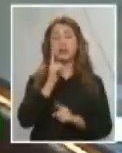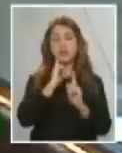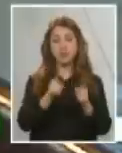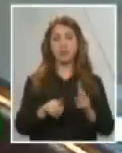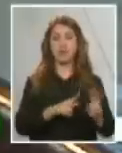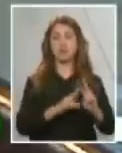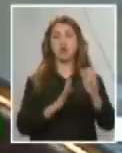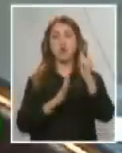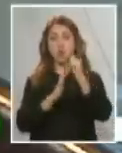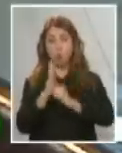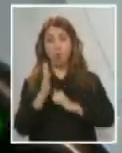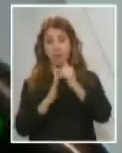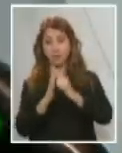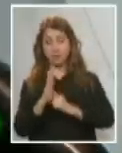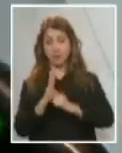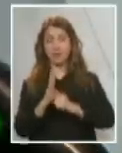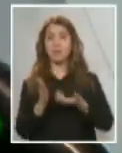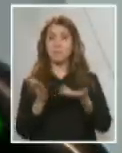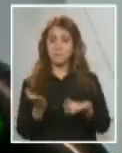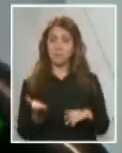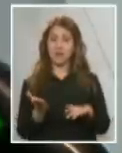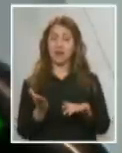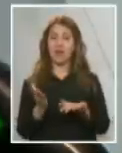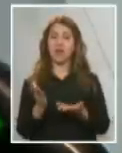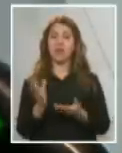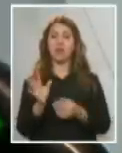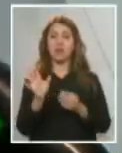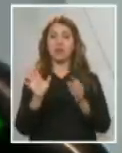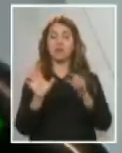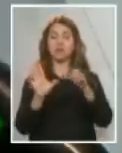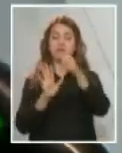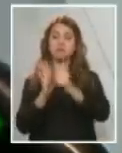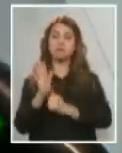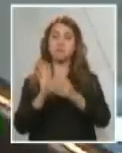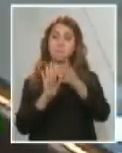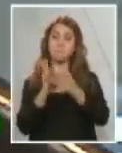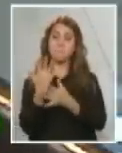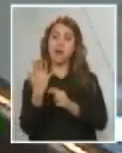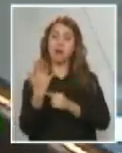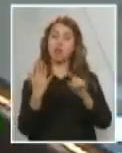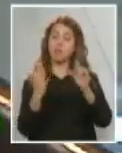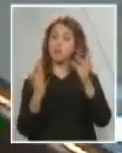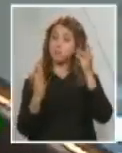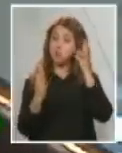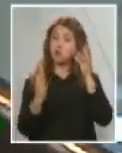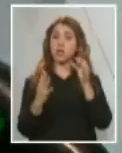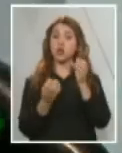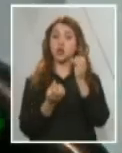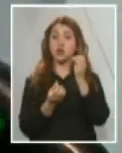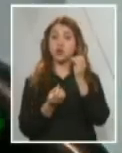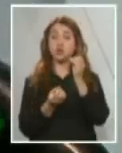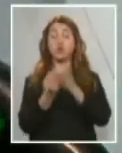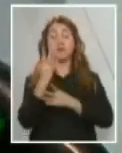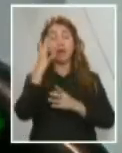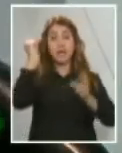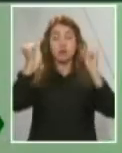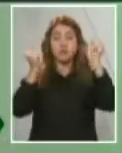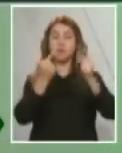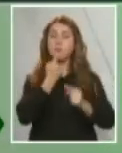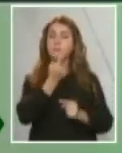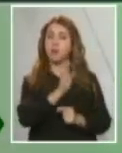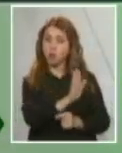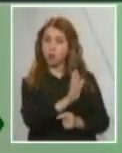que hacer un guante que sea para dedos de mujer. Ahora, sí, tiene que... Así que tiene una nueva innovación.